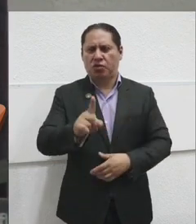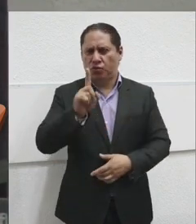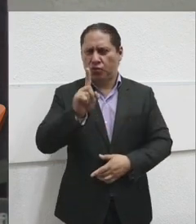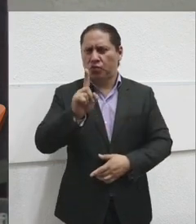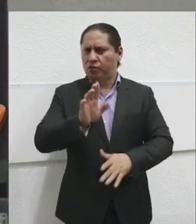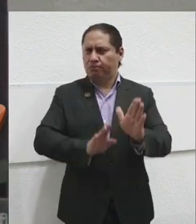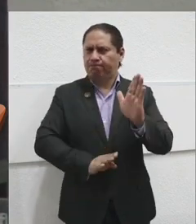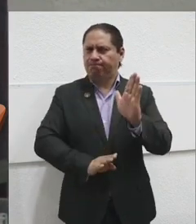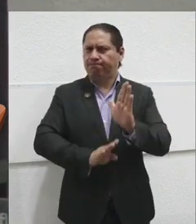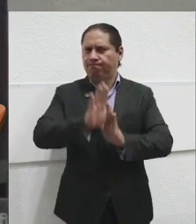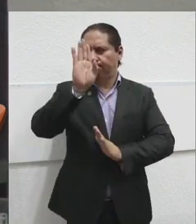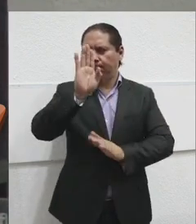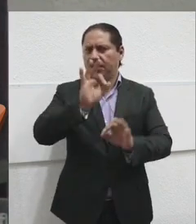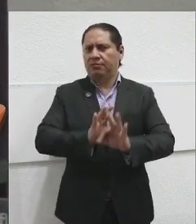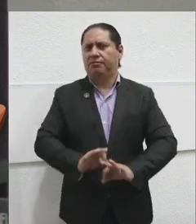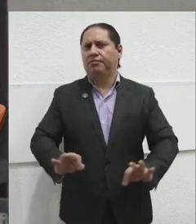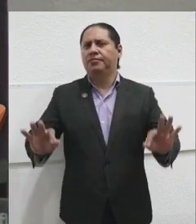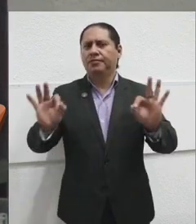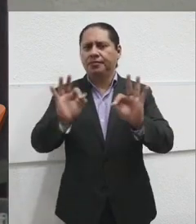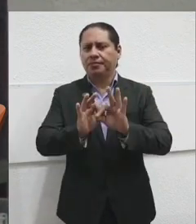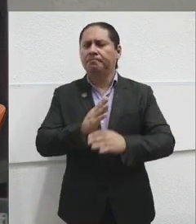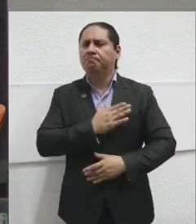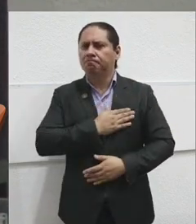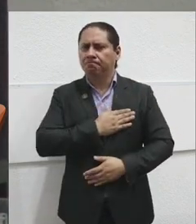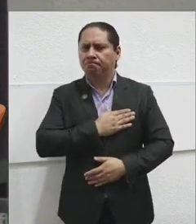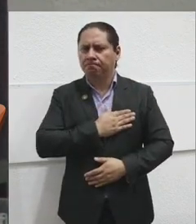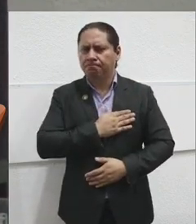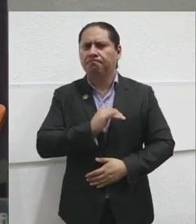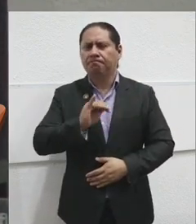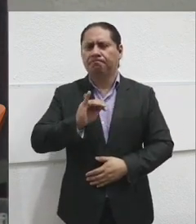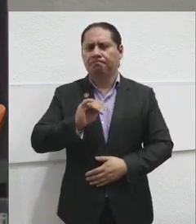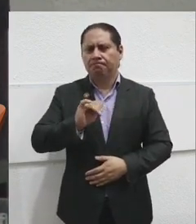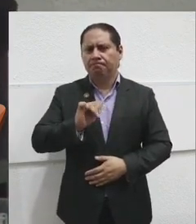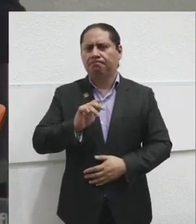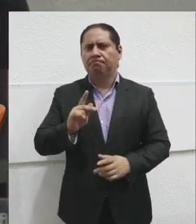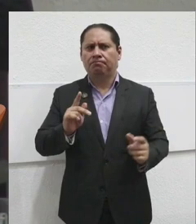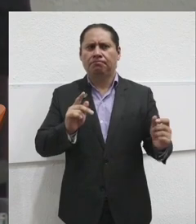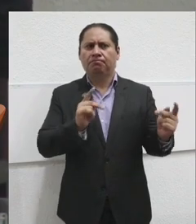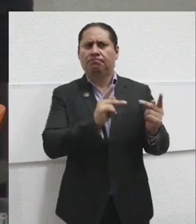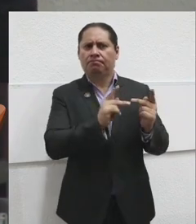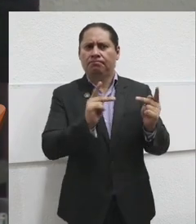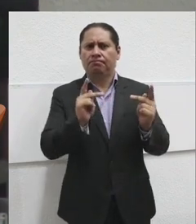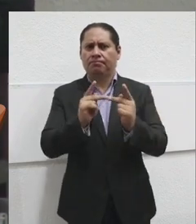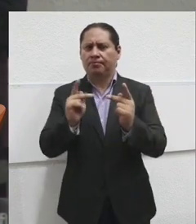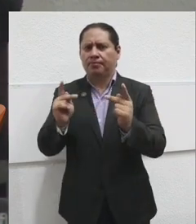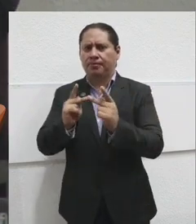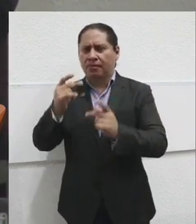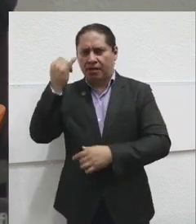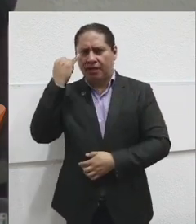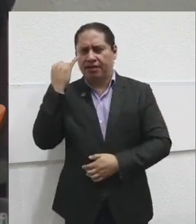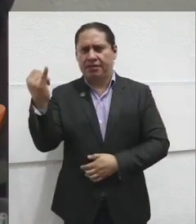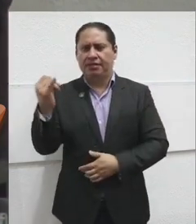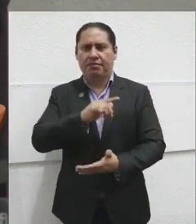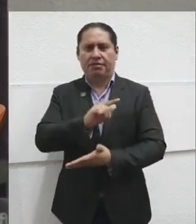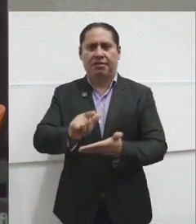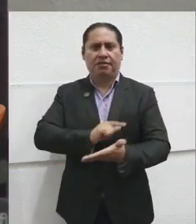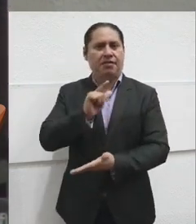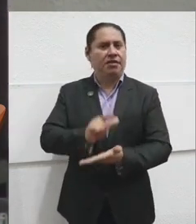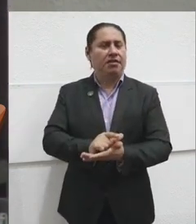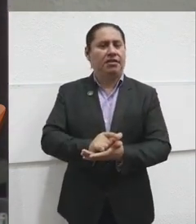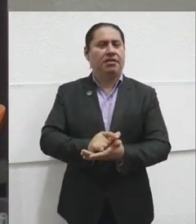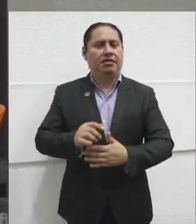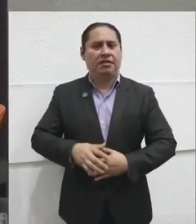relevante importancia, y qué bueno que coincidan con esta iniciativa de reformas a nuestra